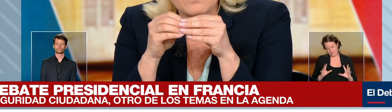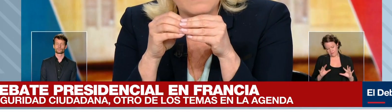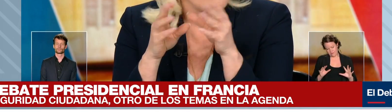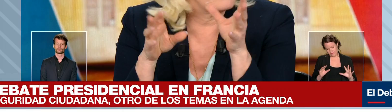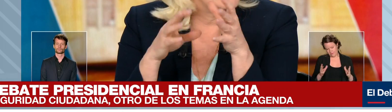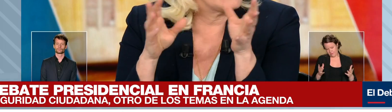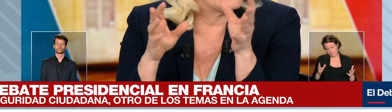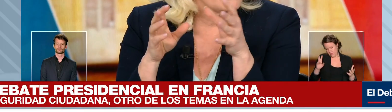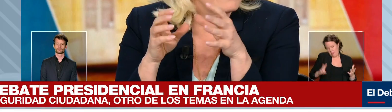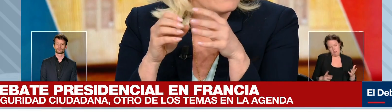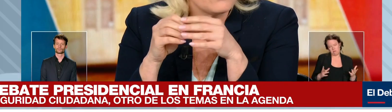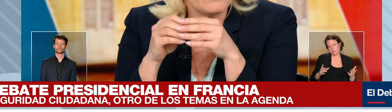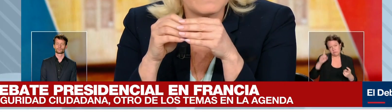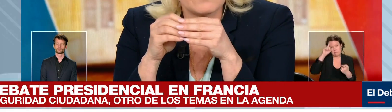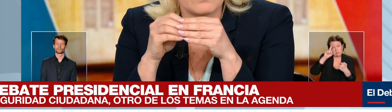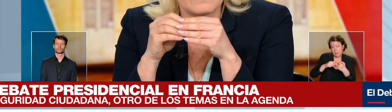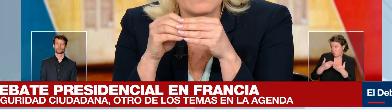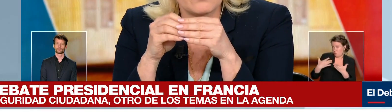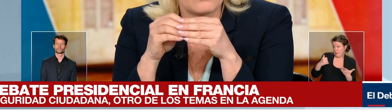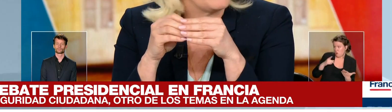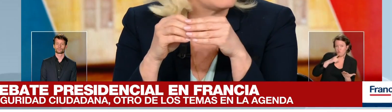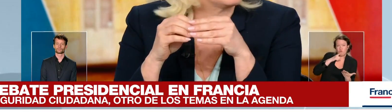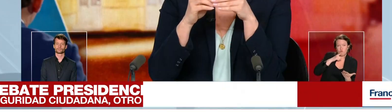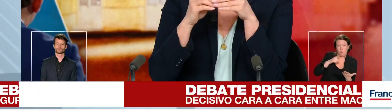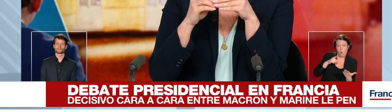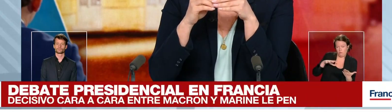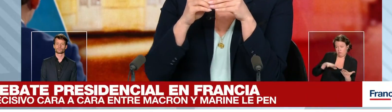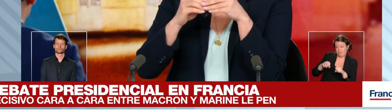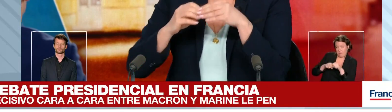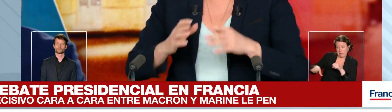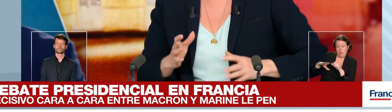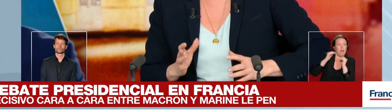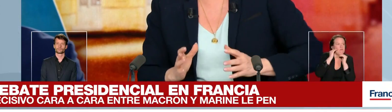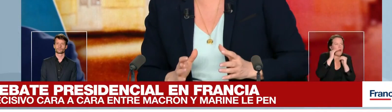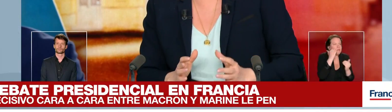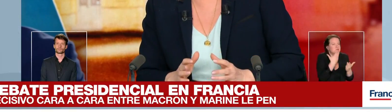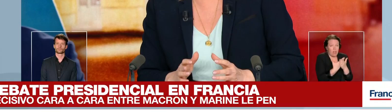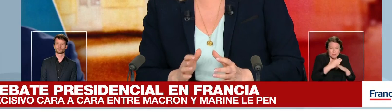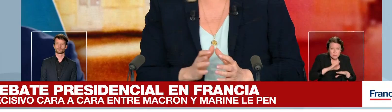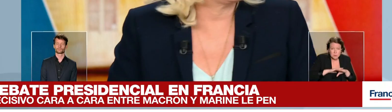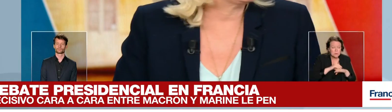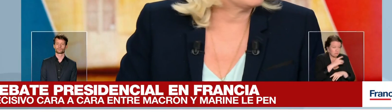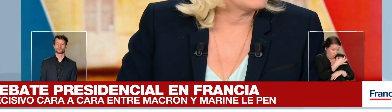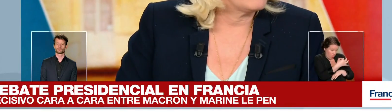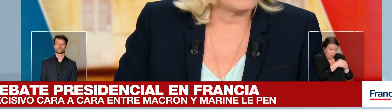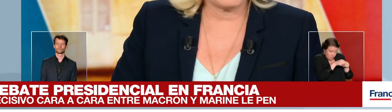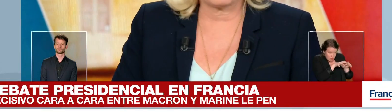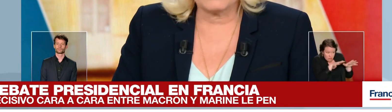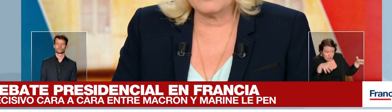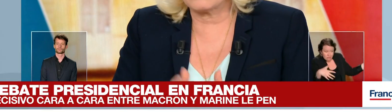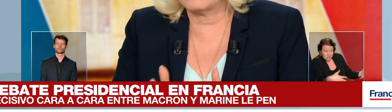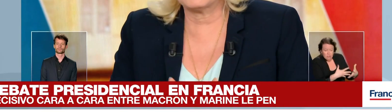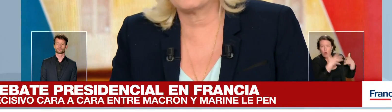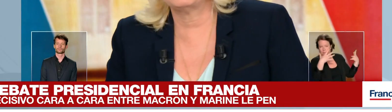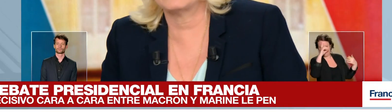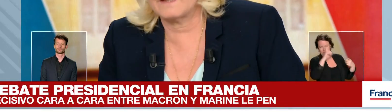tratar de salir de un tema que ha sido apasionante para los medios en los últimos años, pero que son parte de un todo. Lo que yo quiero es luchar contra